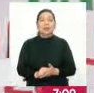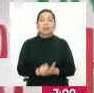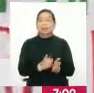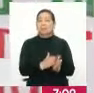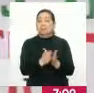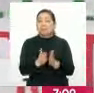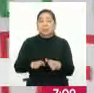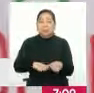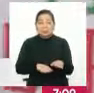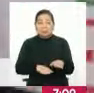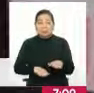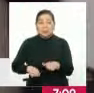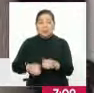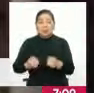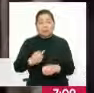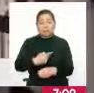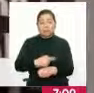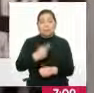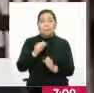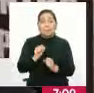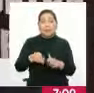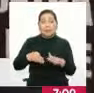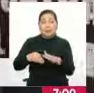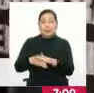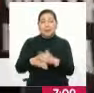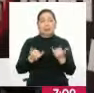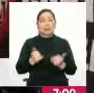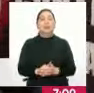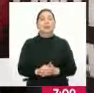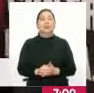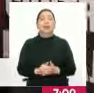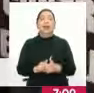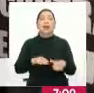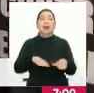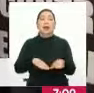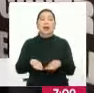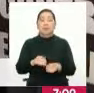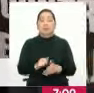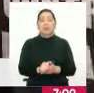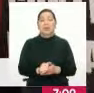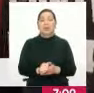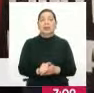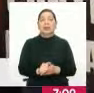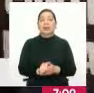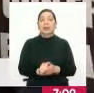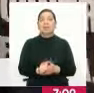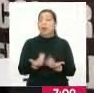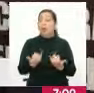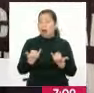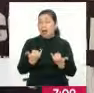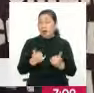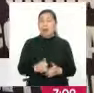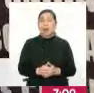opción que pasar por el peaje para ingresar a la avenida separadora industrial. Vamos